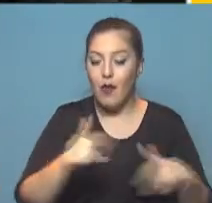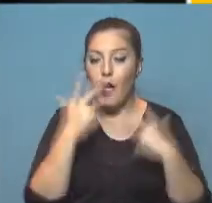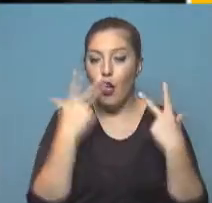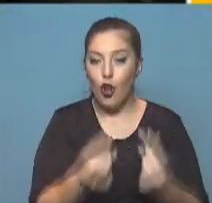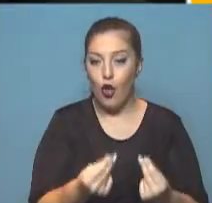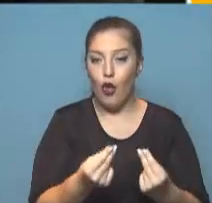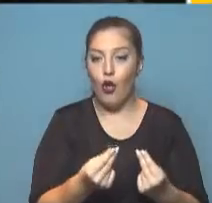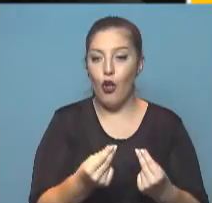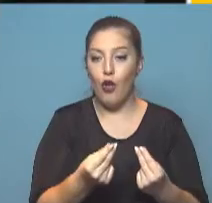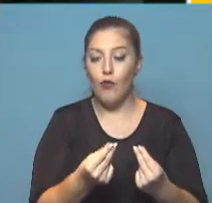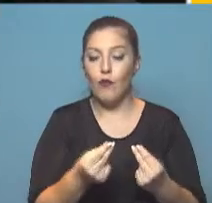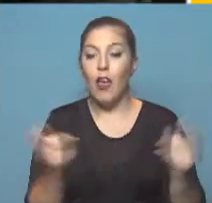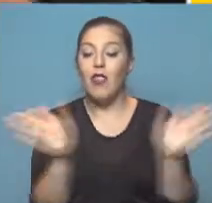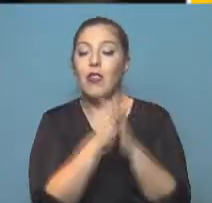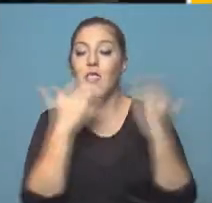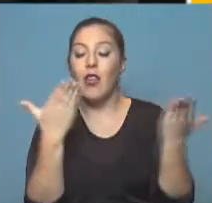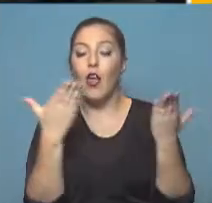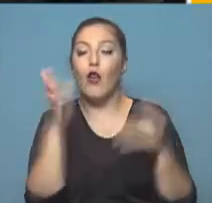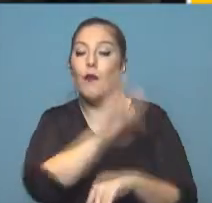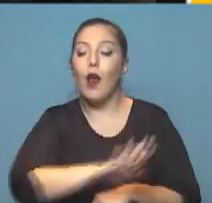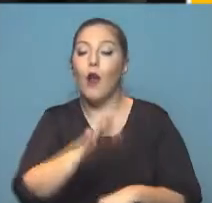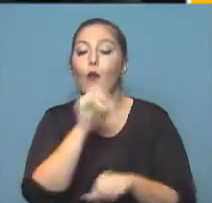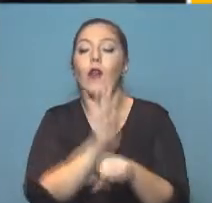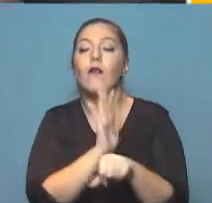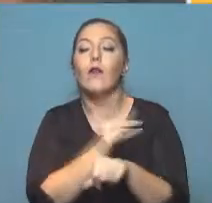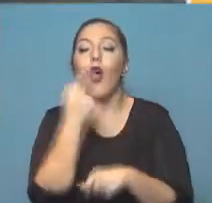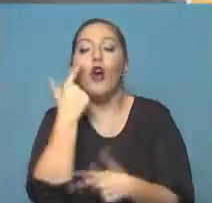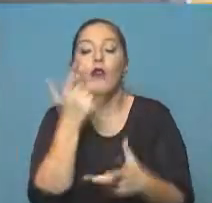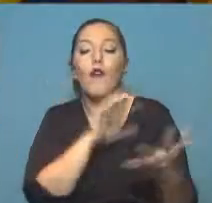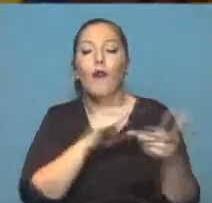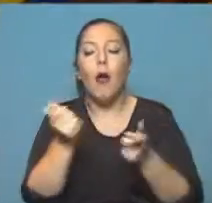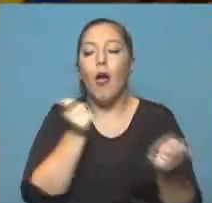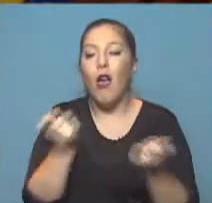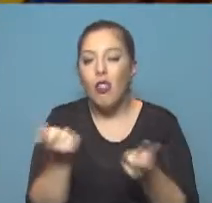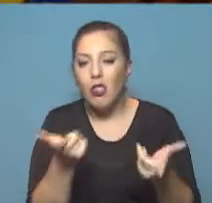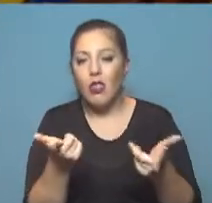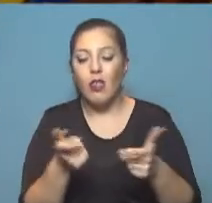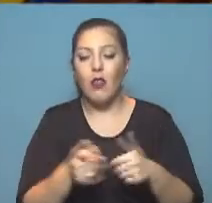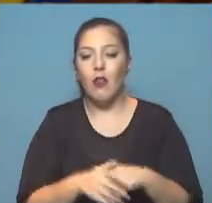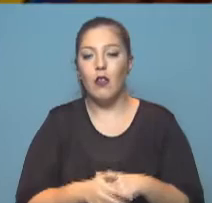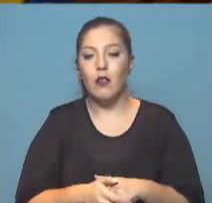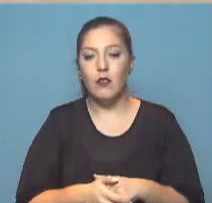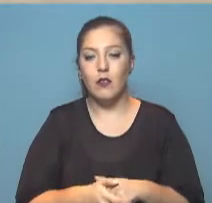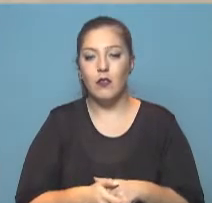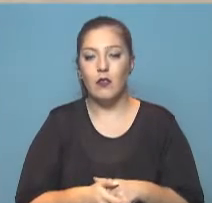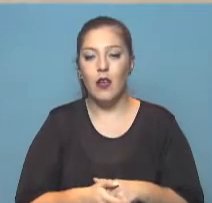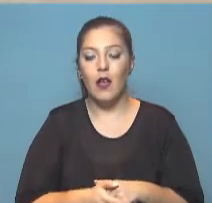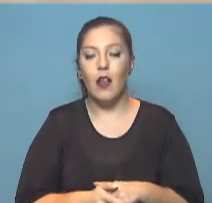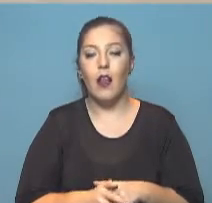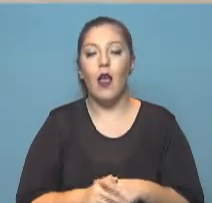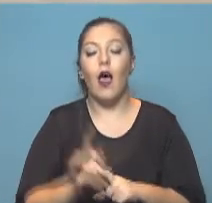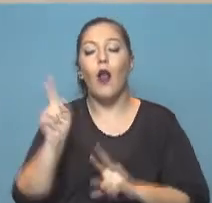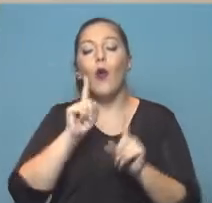no, en el diario La República, reconociendo la forma de manipulación que hicieron sobre algunos planteos